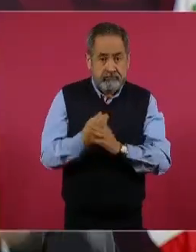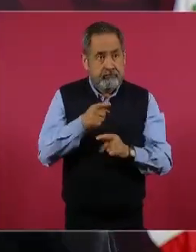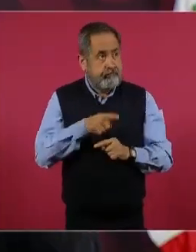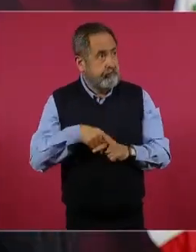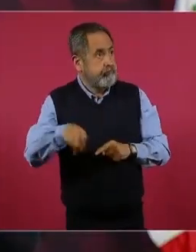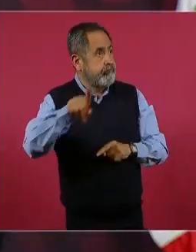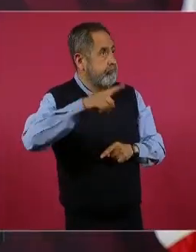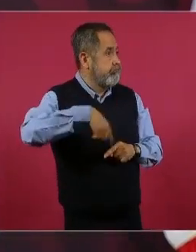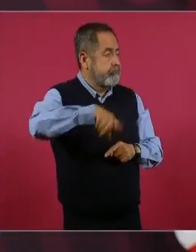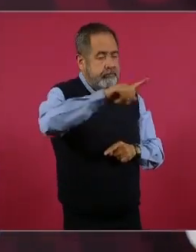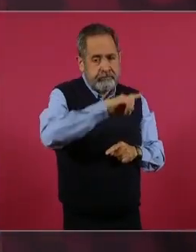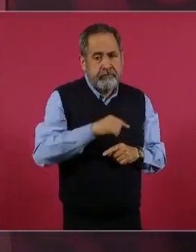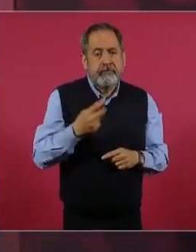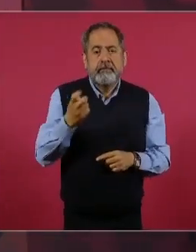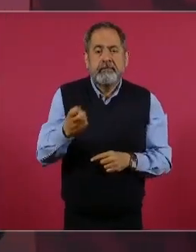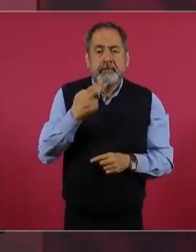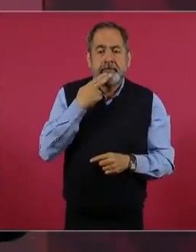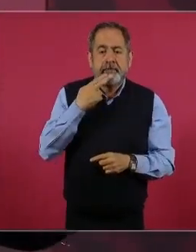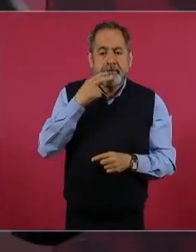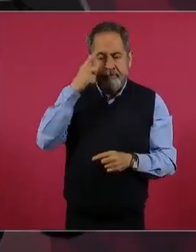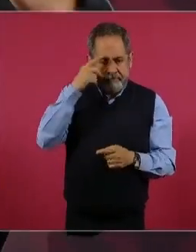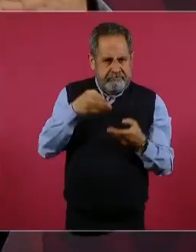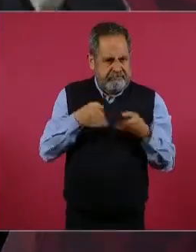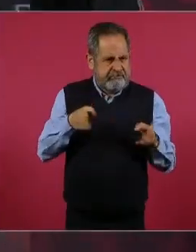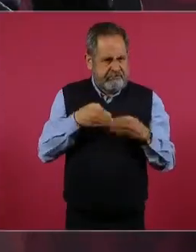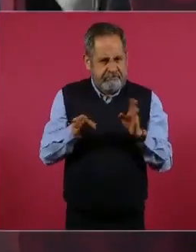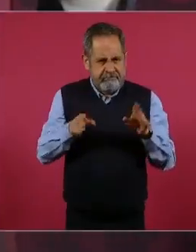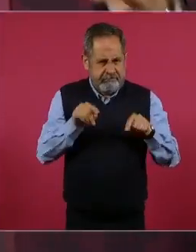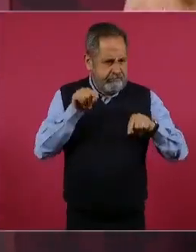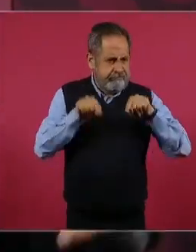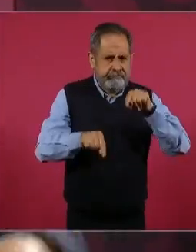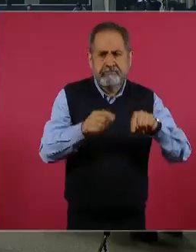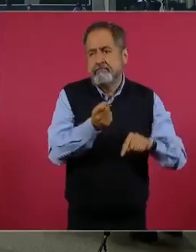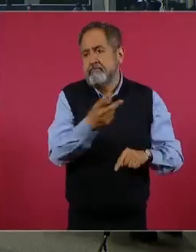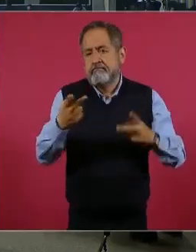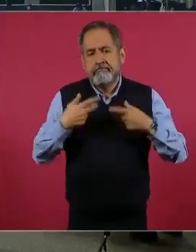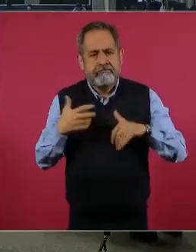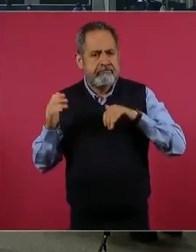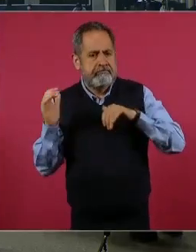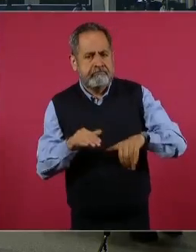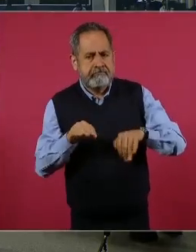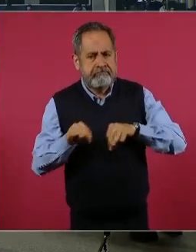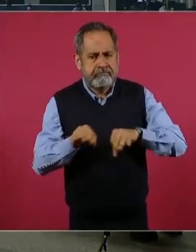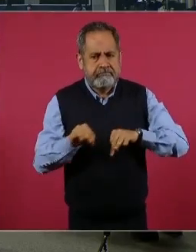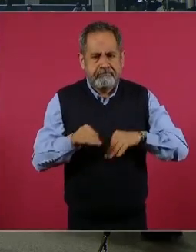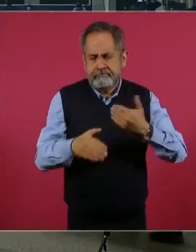y esto va a significar abrir muchos frentes de trabajo, ese empleo.